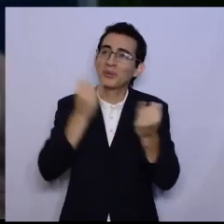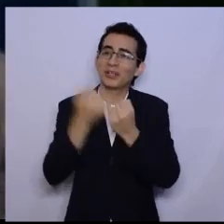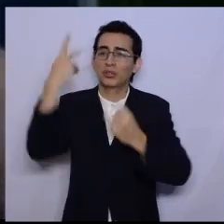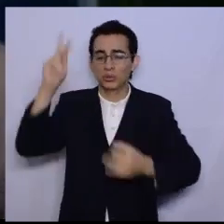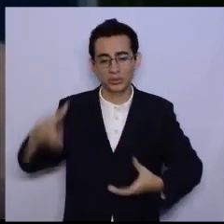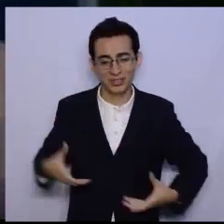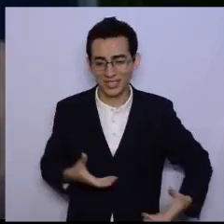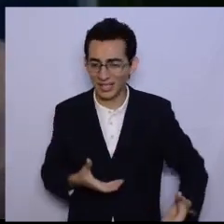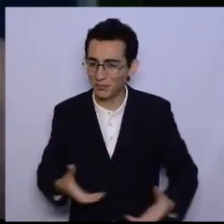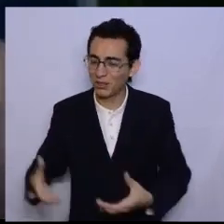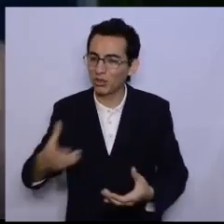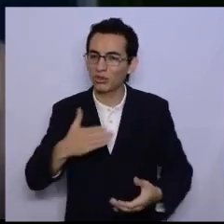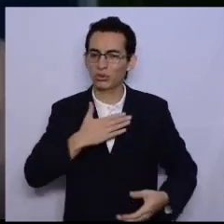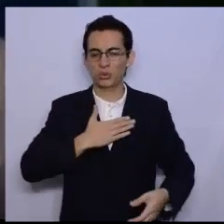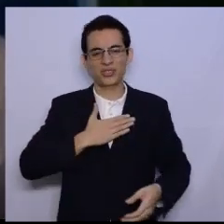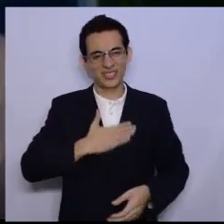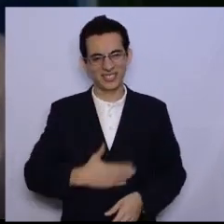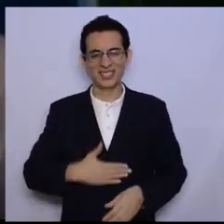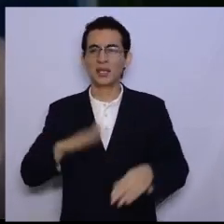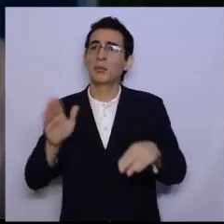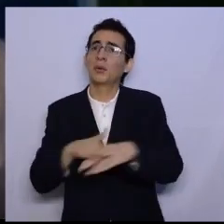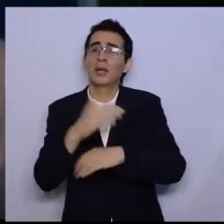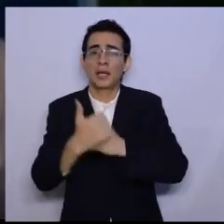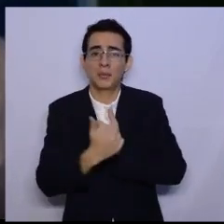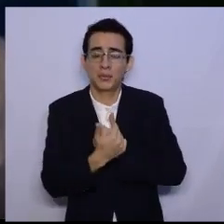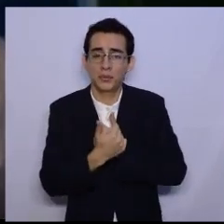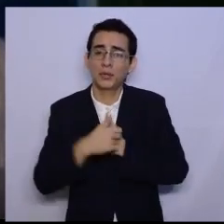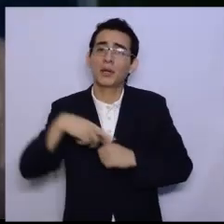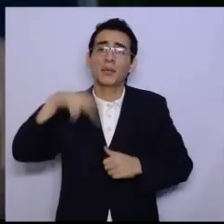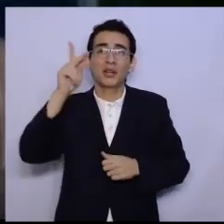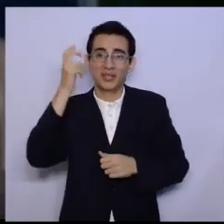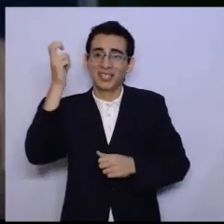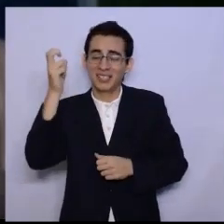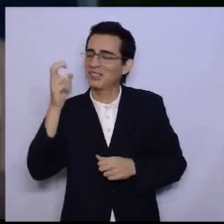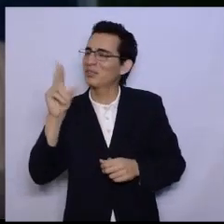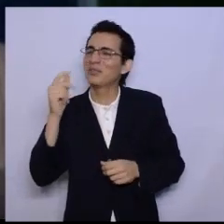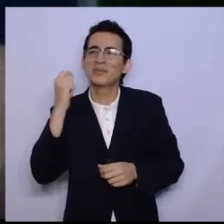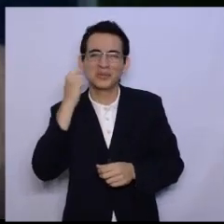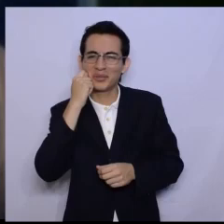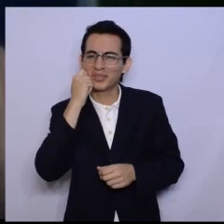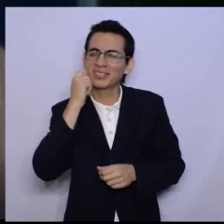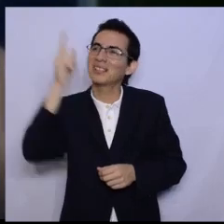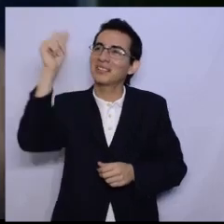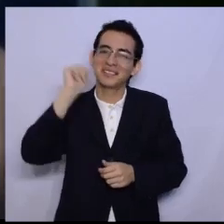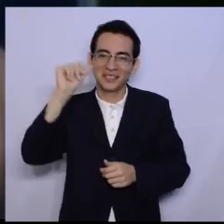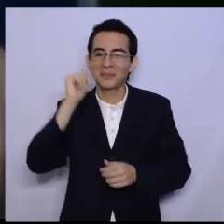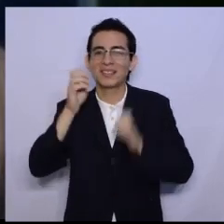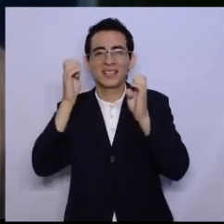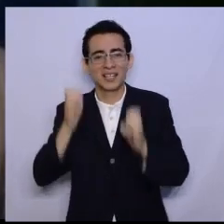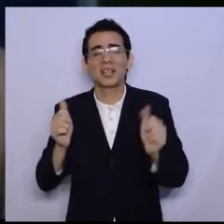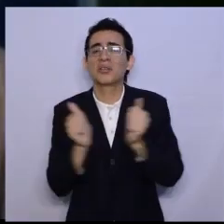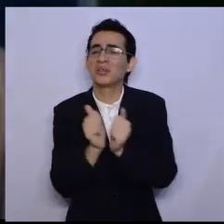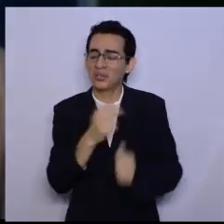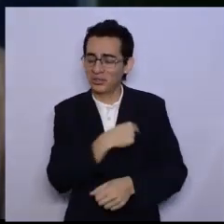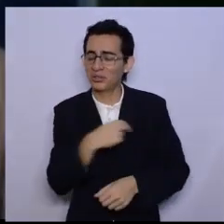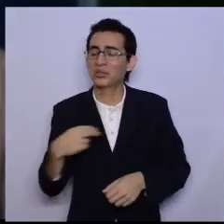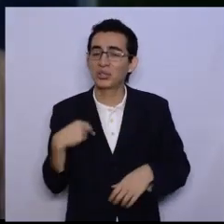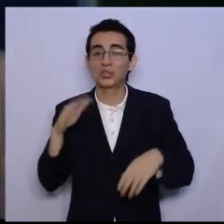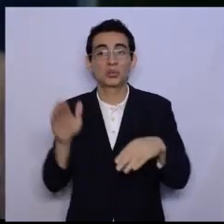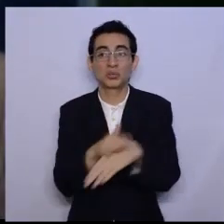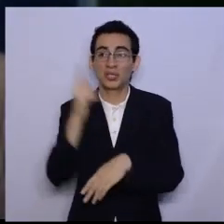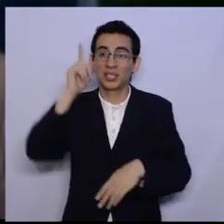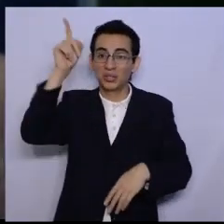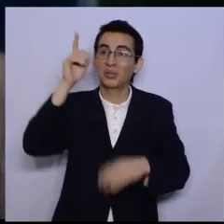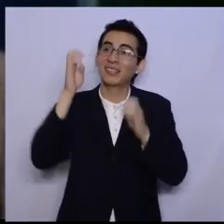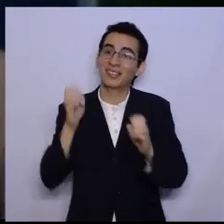justicia, por amor de tu nombre. Pero aún ahí, tú estarás con nosotros, Señor, porque tú estás formando